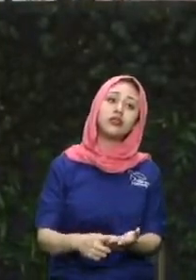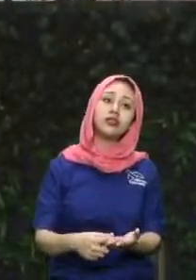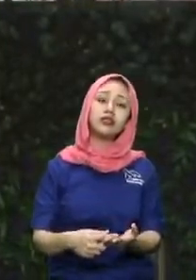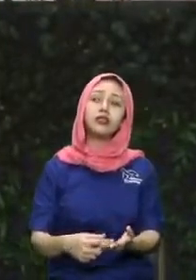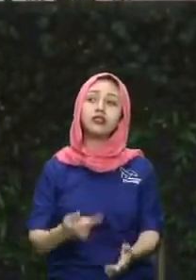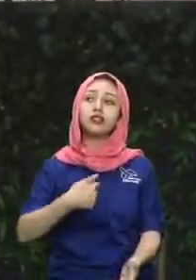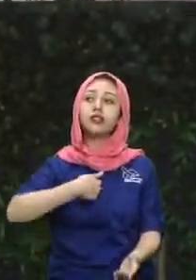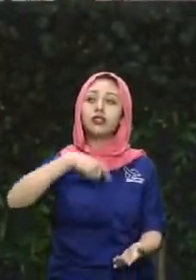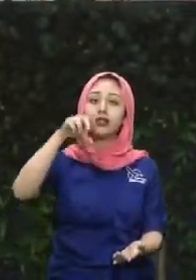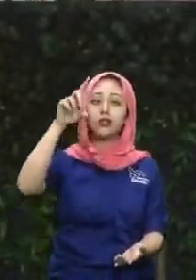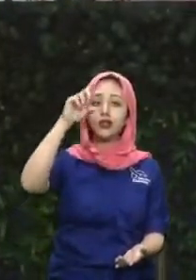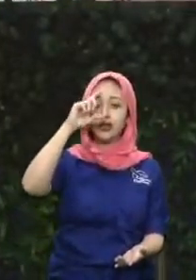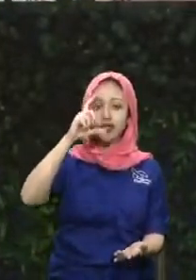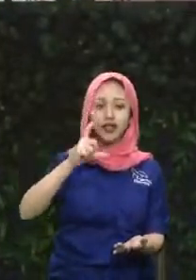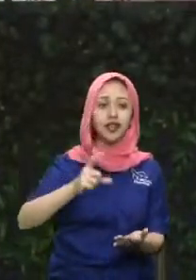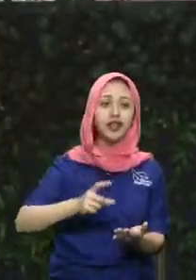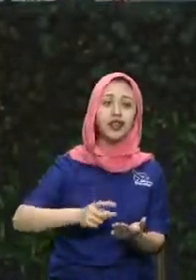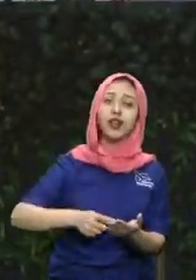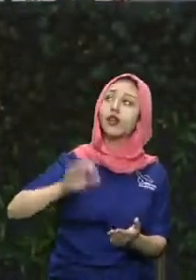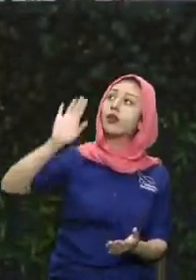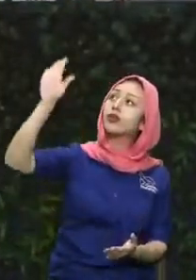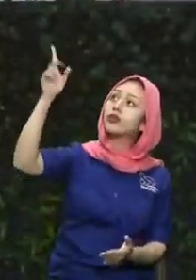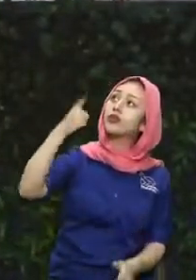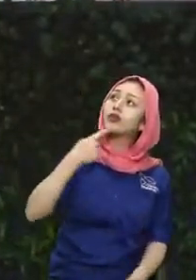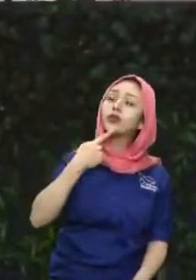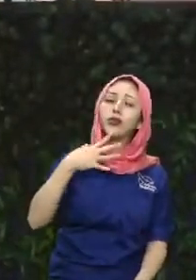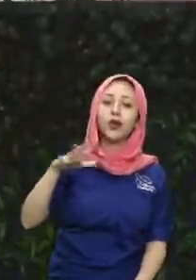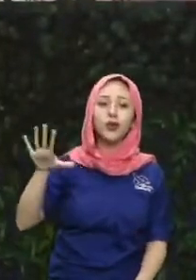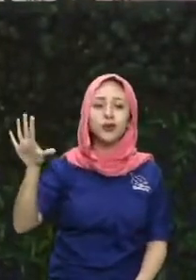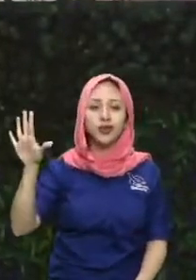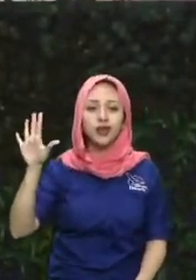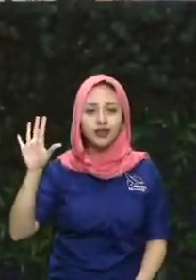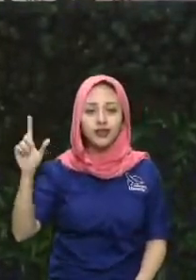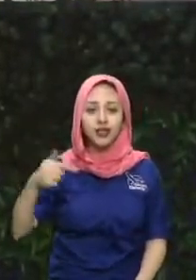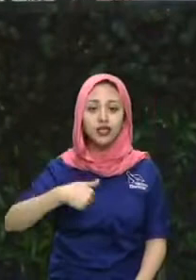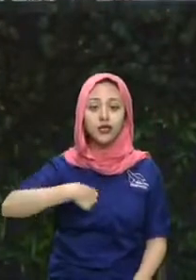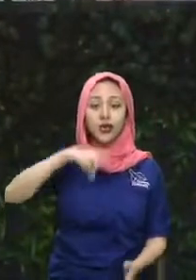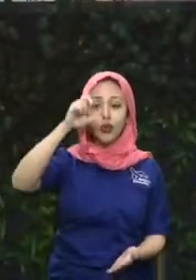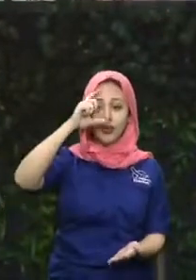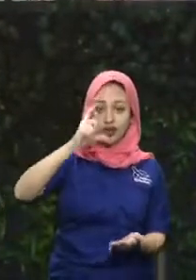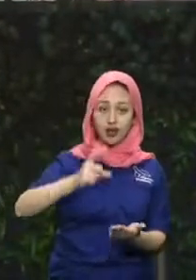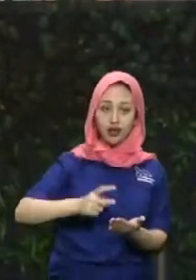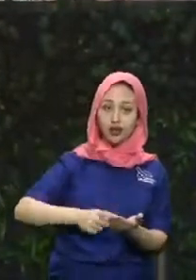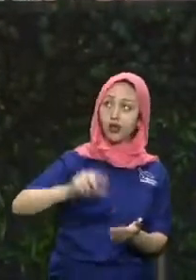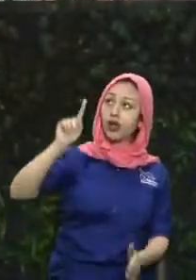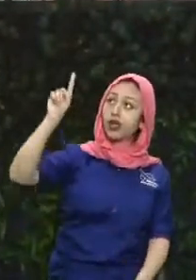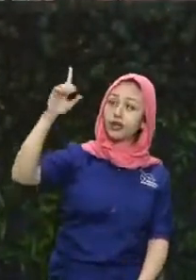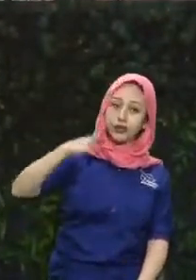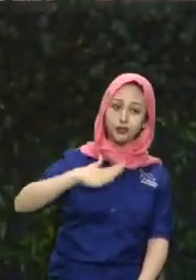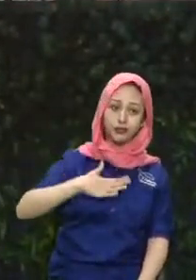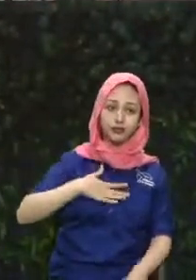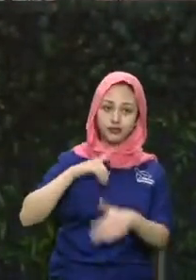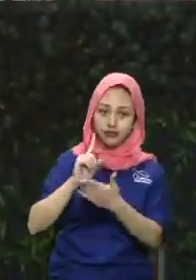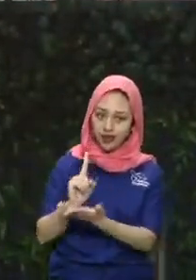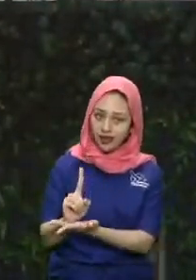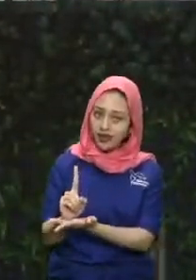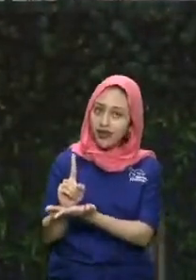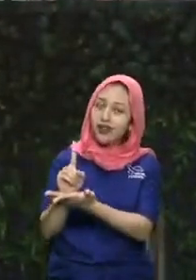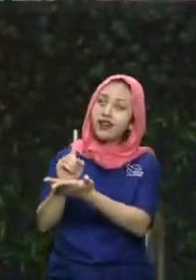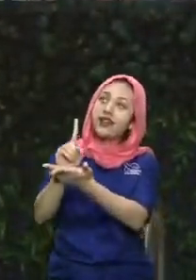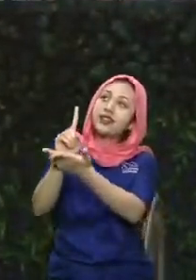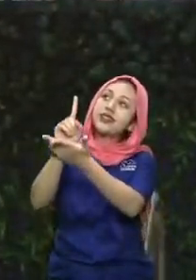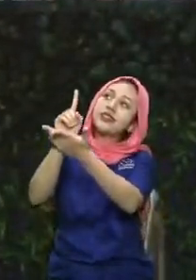en mí. Ay, Ramastore, que toca ya. Va a haber un levantamiento.